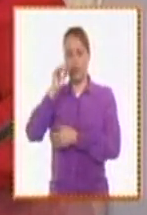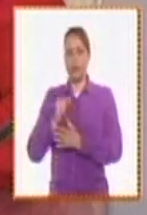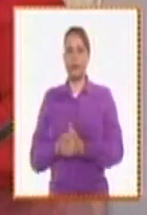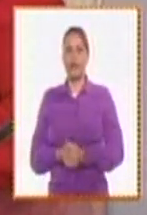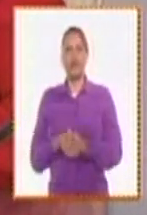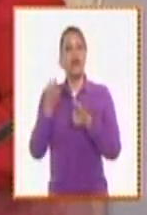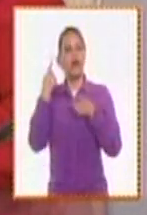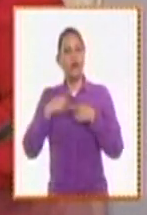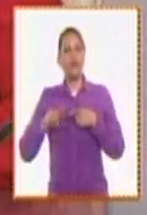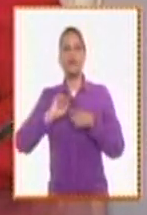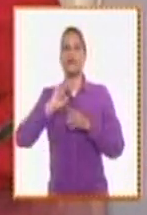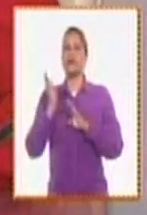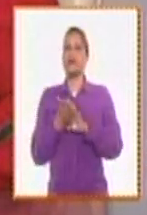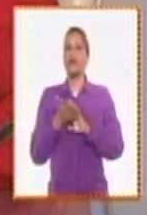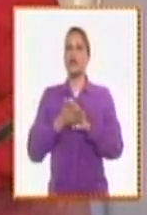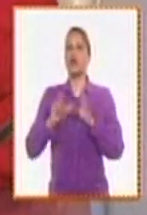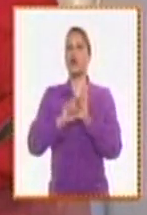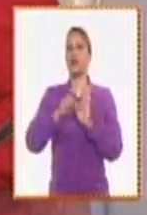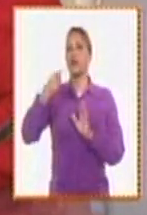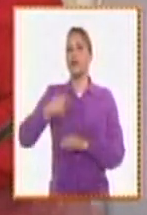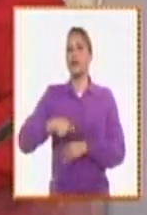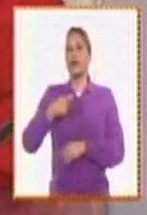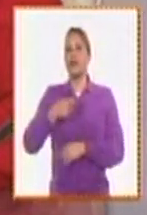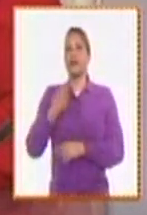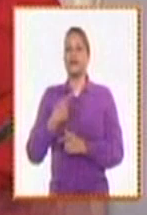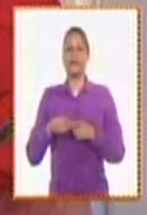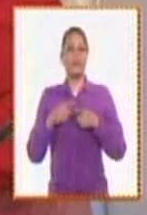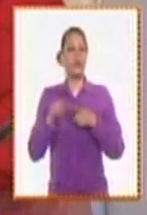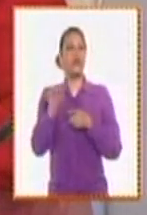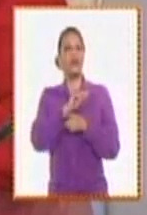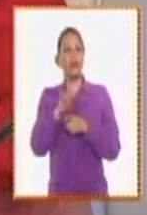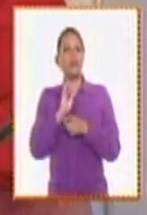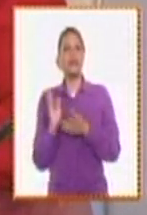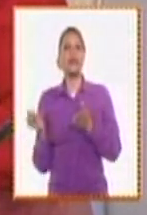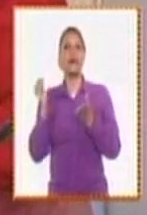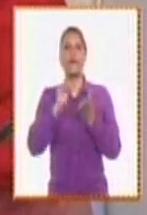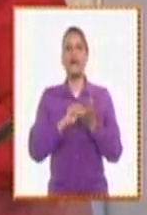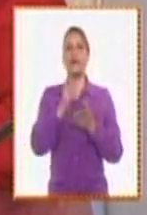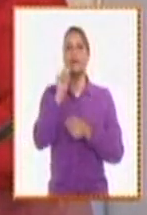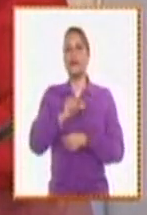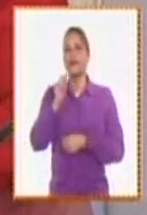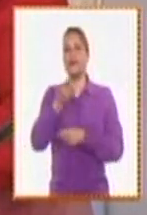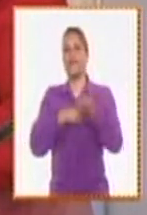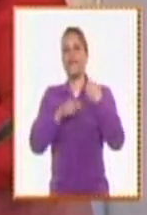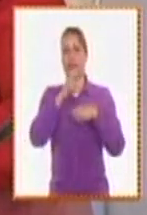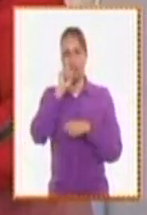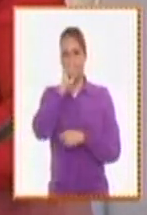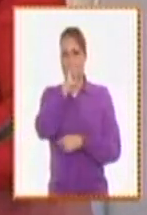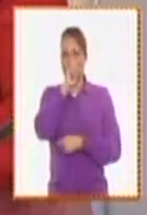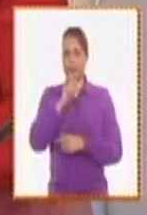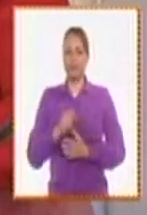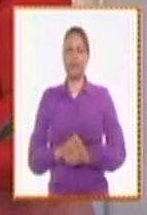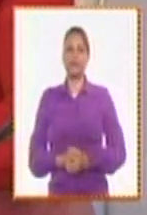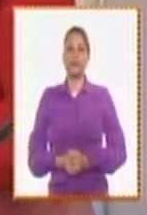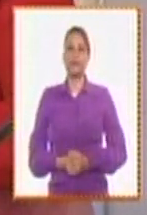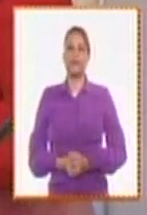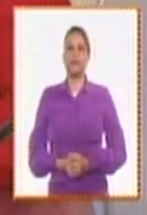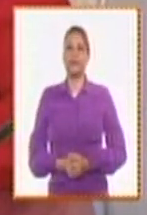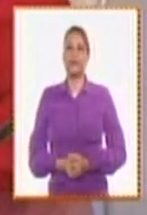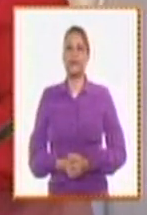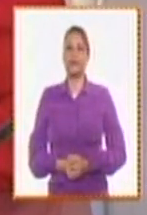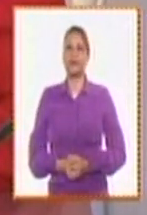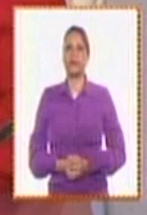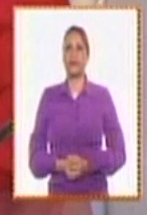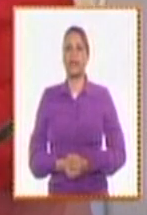sanciones que prevé el Código Penal como sanciones accesorias que también se les imponen a los comisores de este tipo de conductas. Esta política